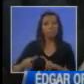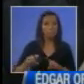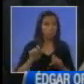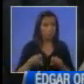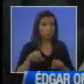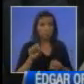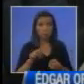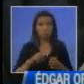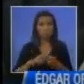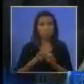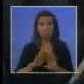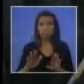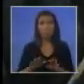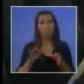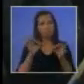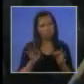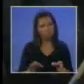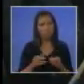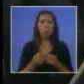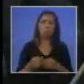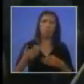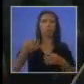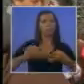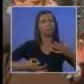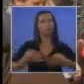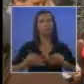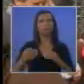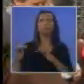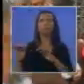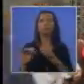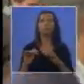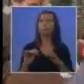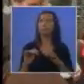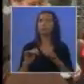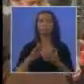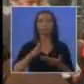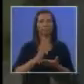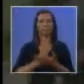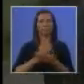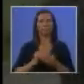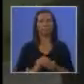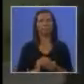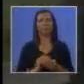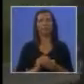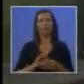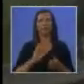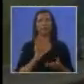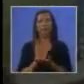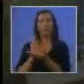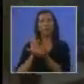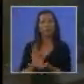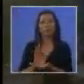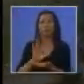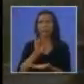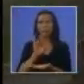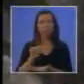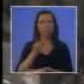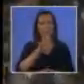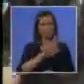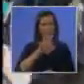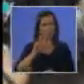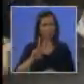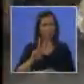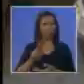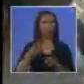la audiencia iba a fluir, se iba a dar. En el proceso participarán alrededor de 32 testigos, entre ellos los